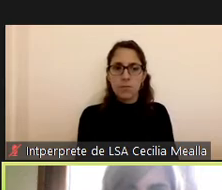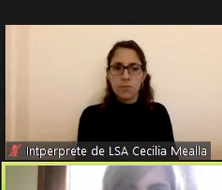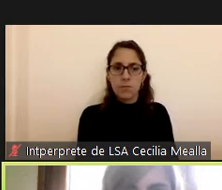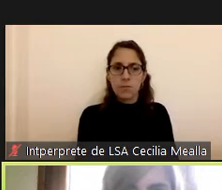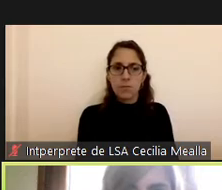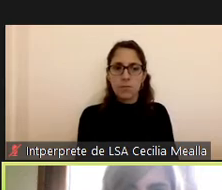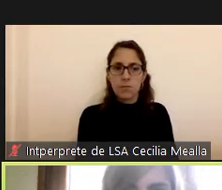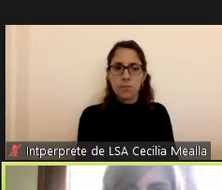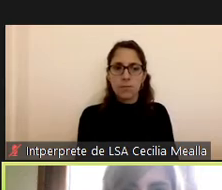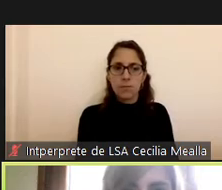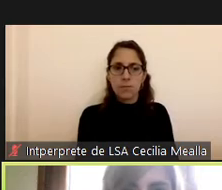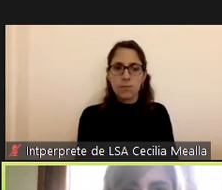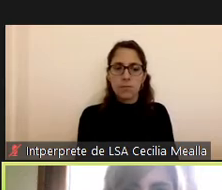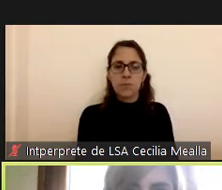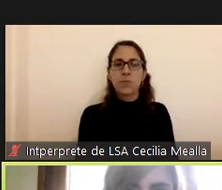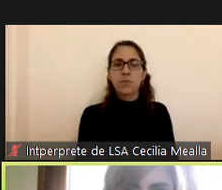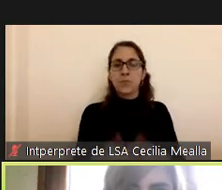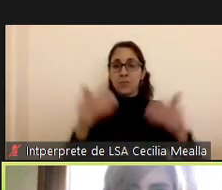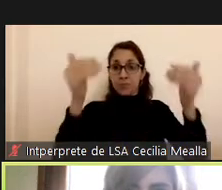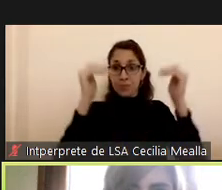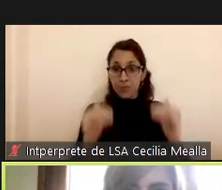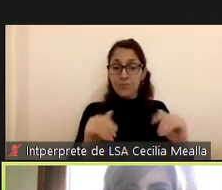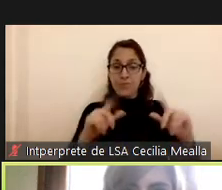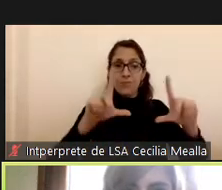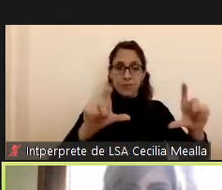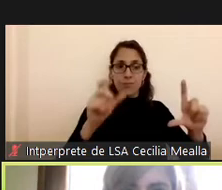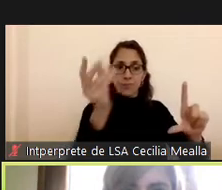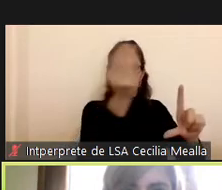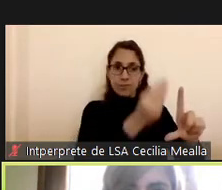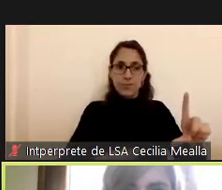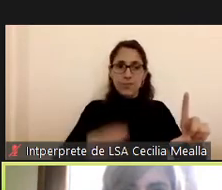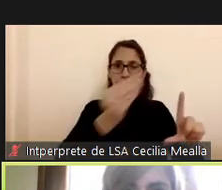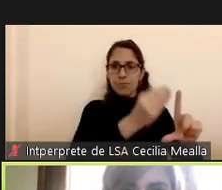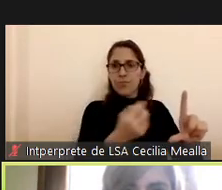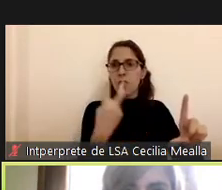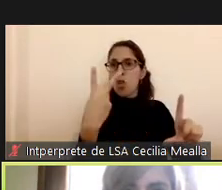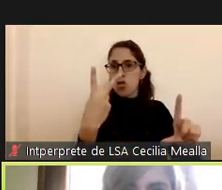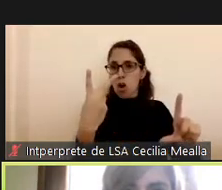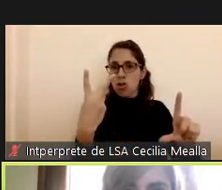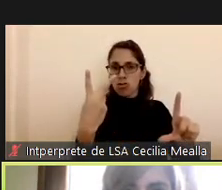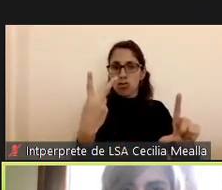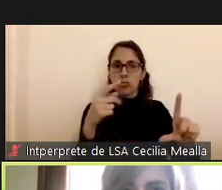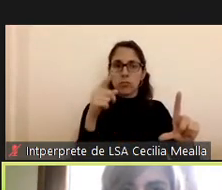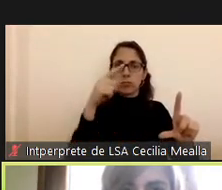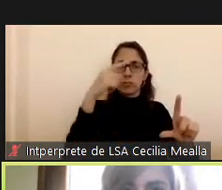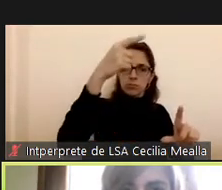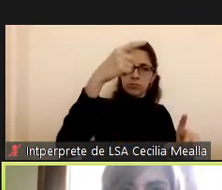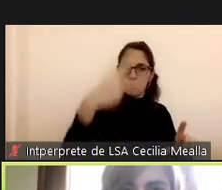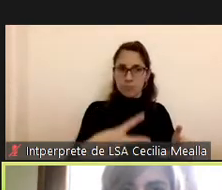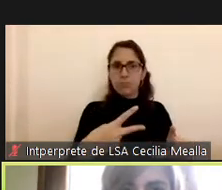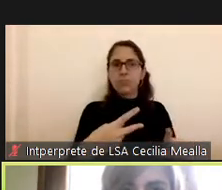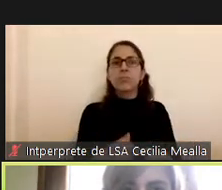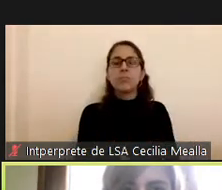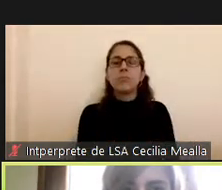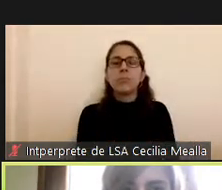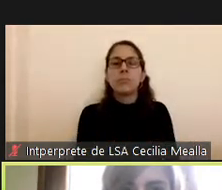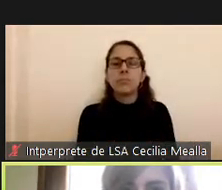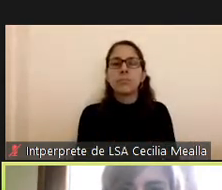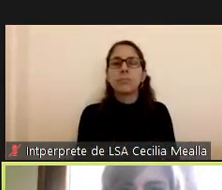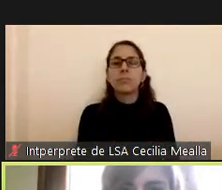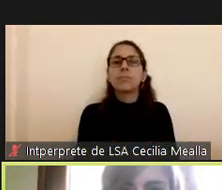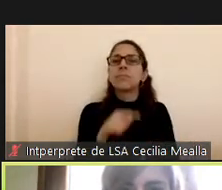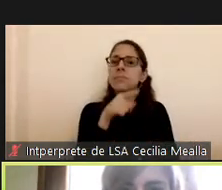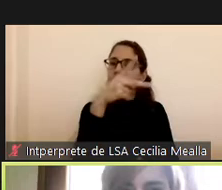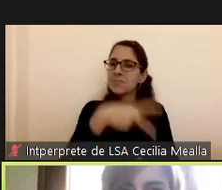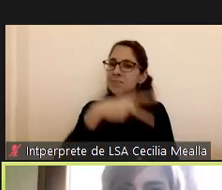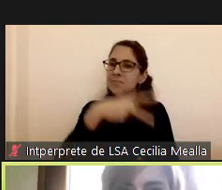luego de observar esta imagen, acá hay 2 imágenes, 6.1 y 6.2, ¿sí? Que están observadas con